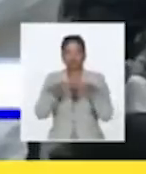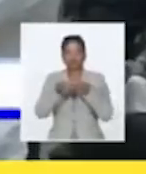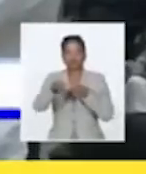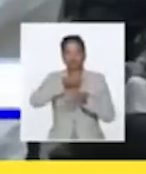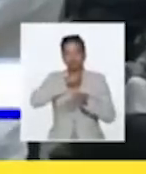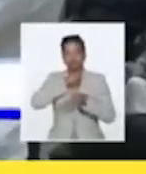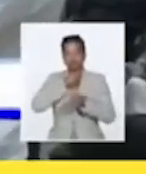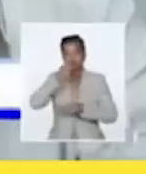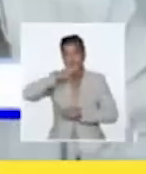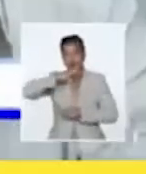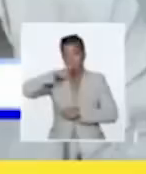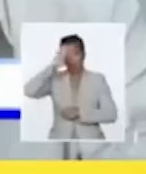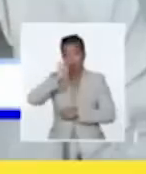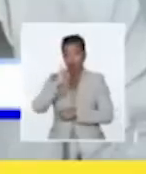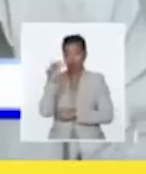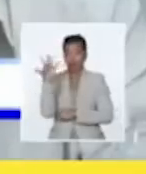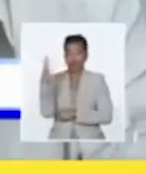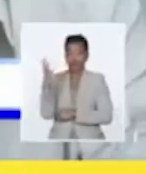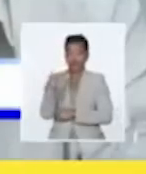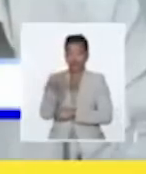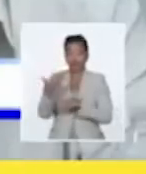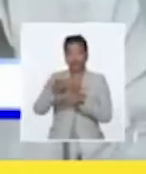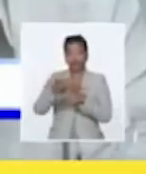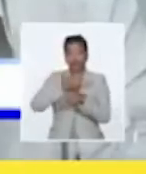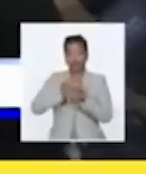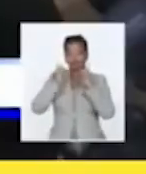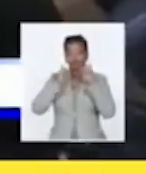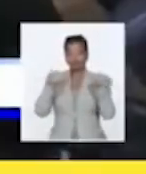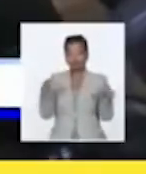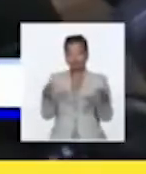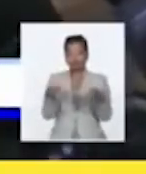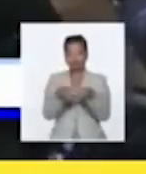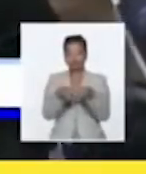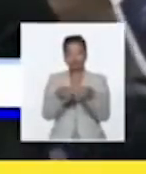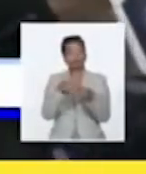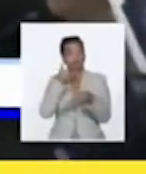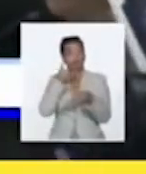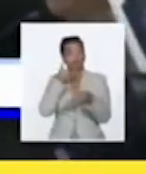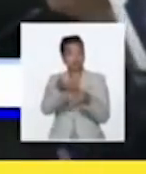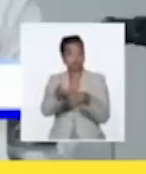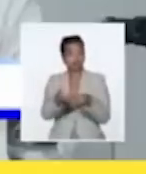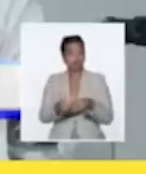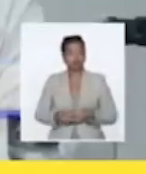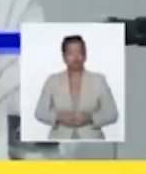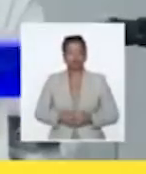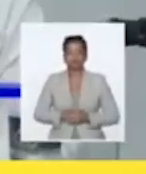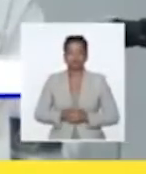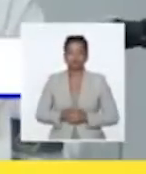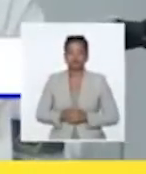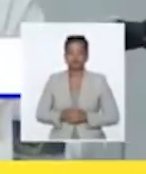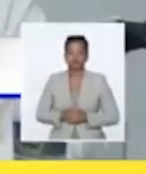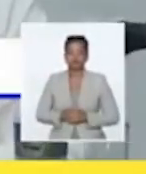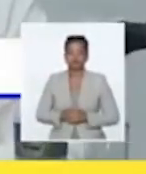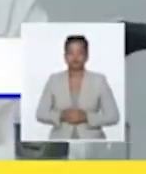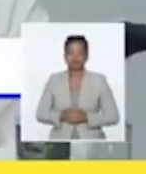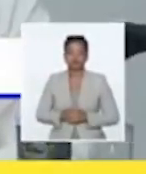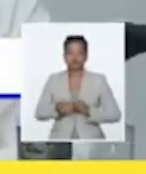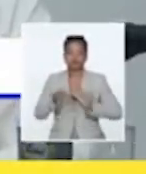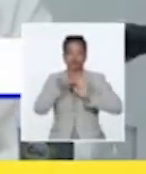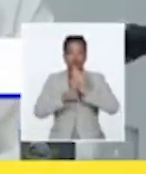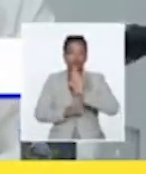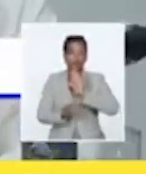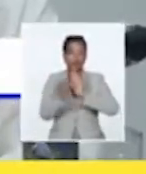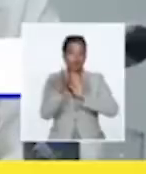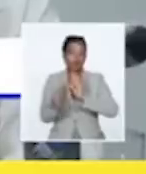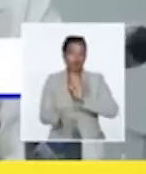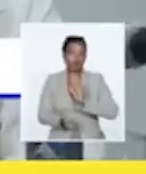extranjera antecedió una reunión calificada de muy fructífera. La primera acción del programa fue el intercambio